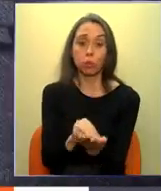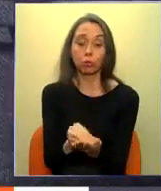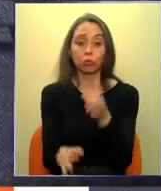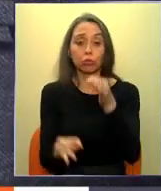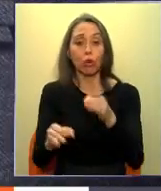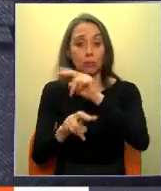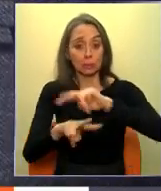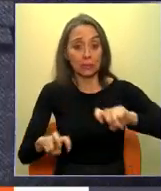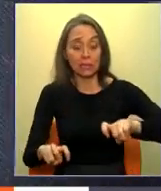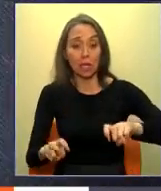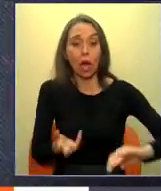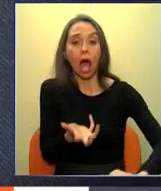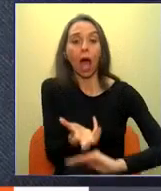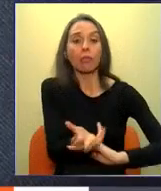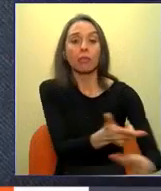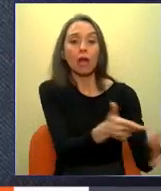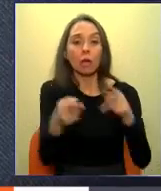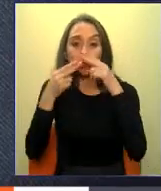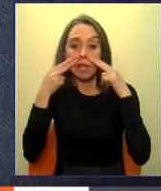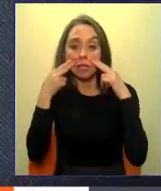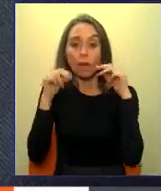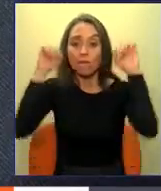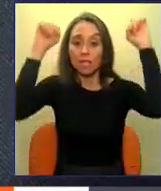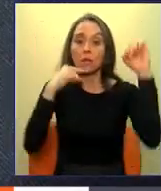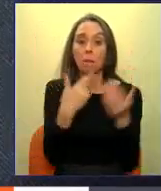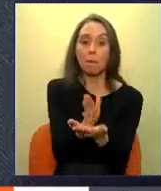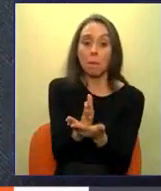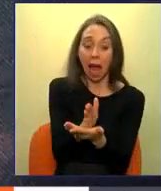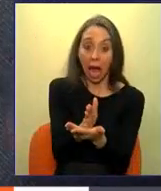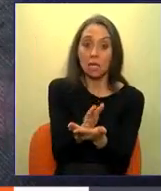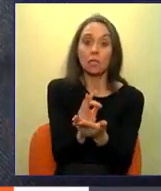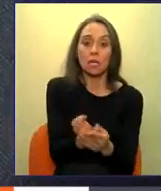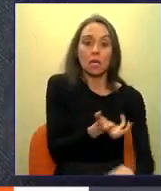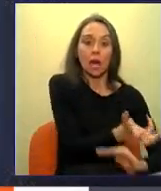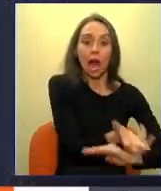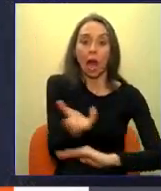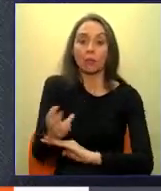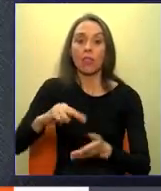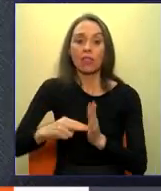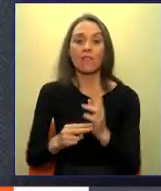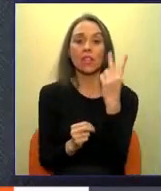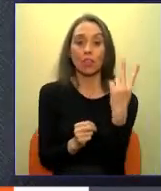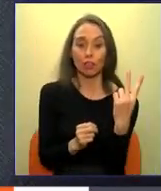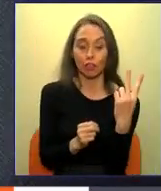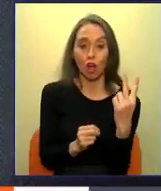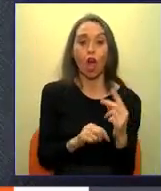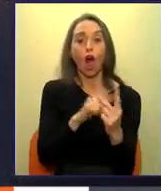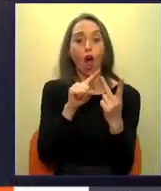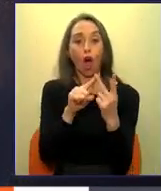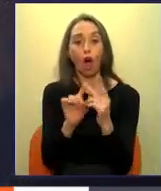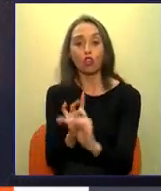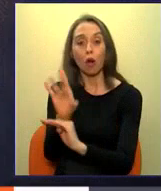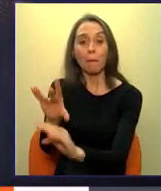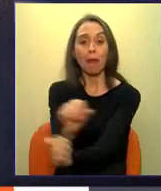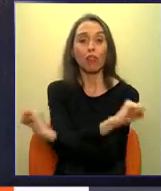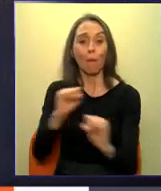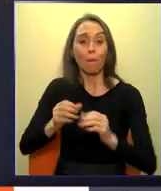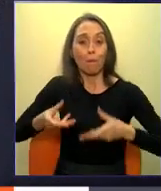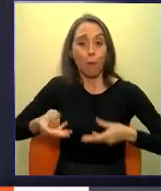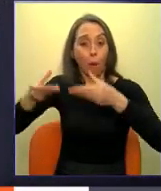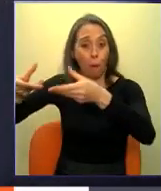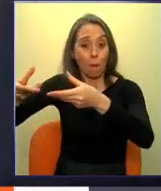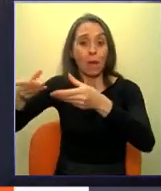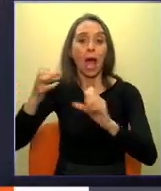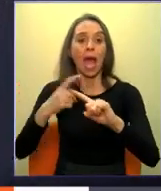la fiscalía, se trataba de un ataque planificado, dividido en dos partes. La otra encomienda explosiva iba dirigida al exministro